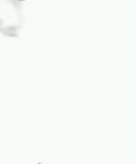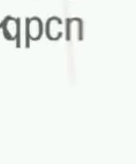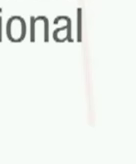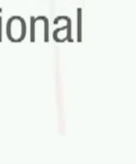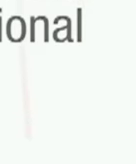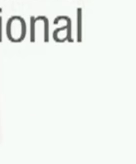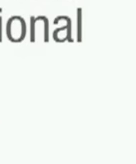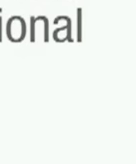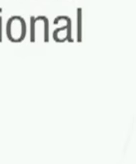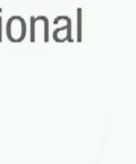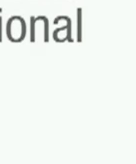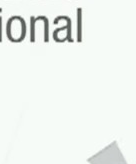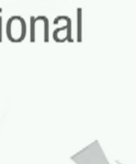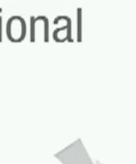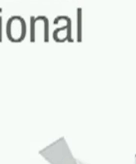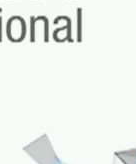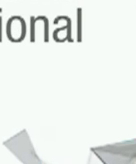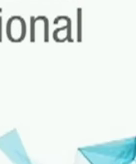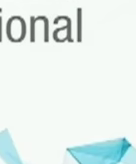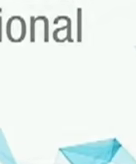Fin de espacio promocional.